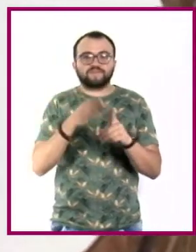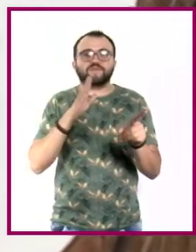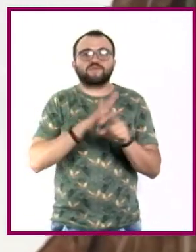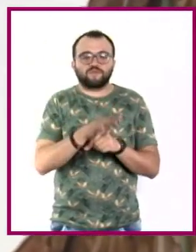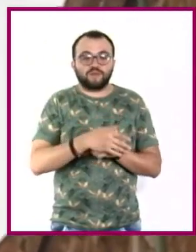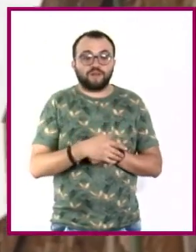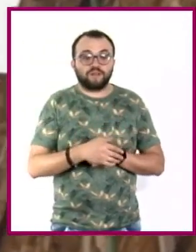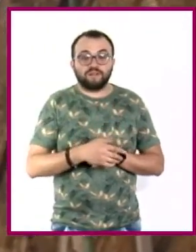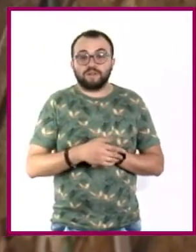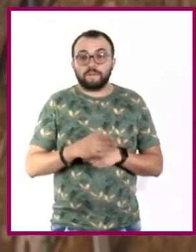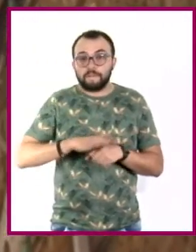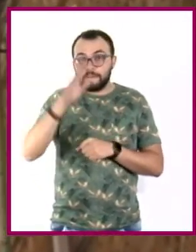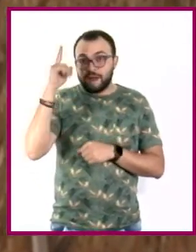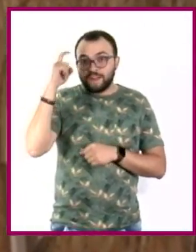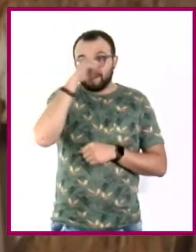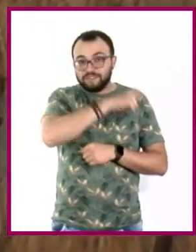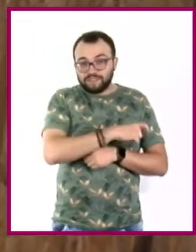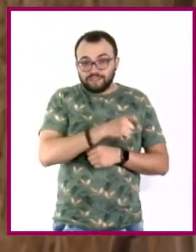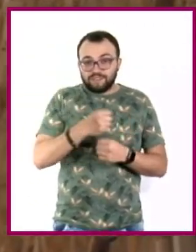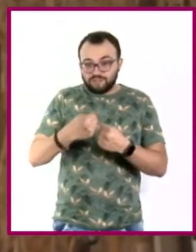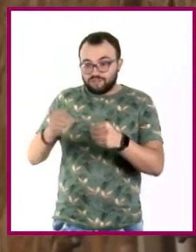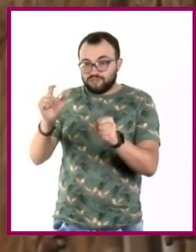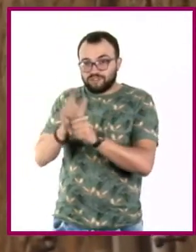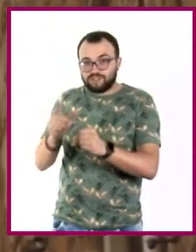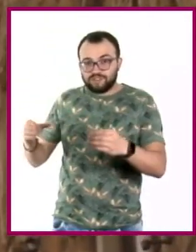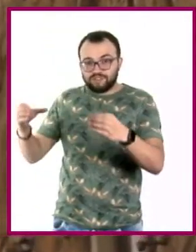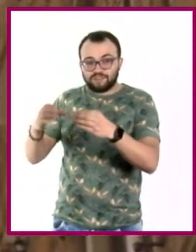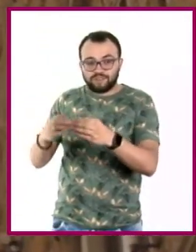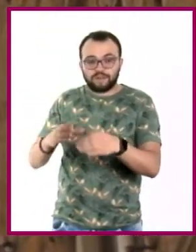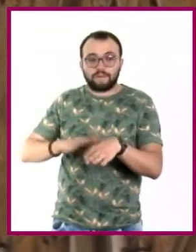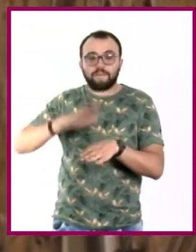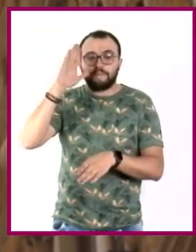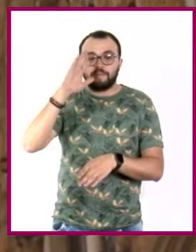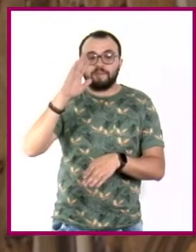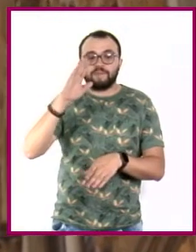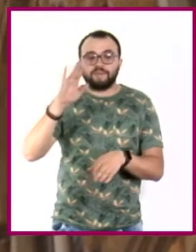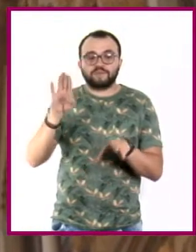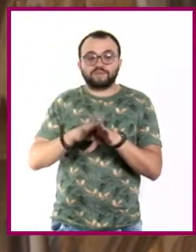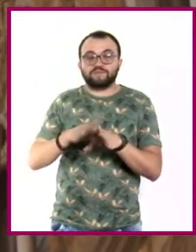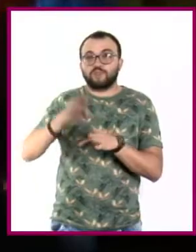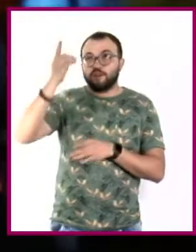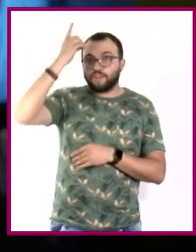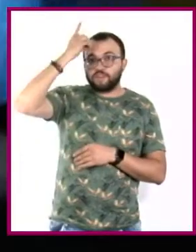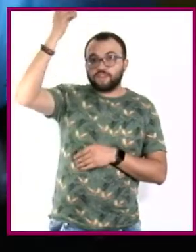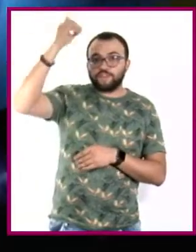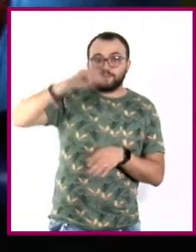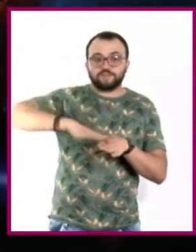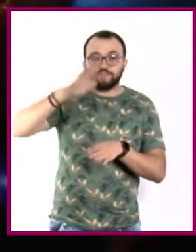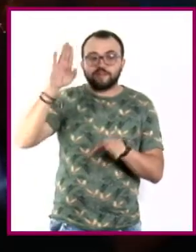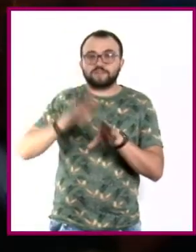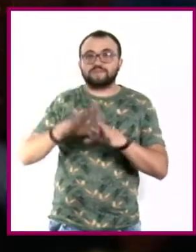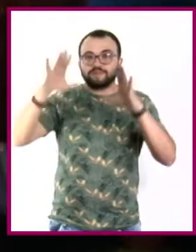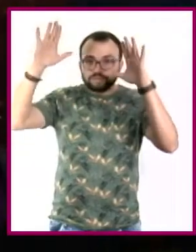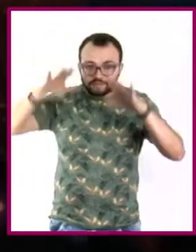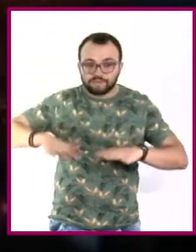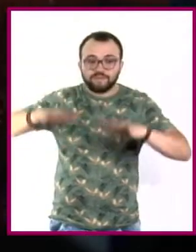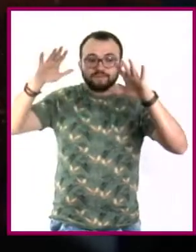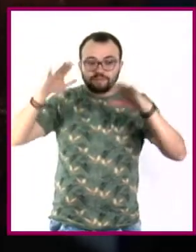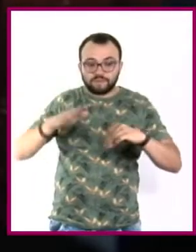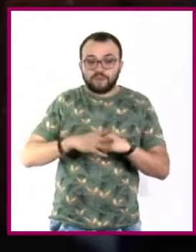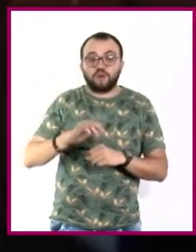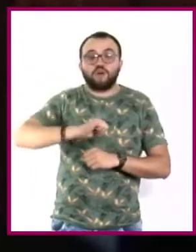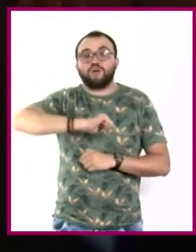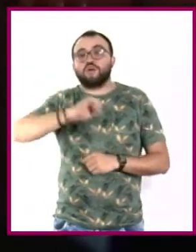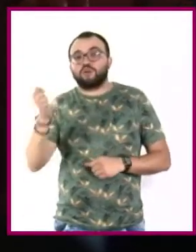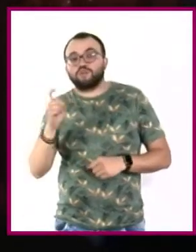mientras más complejas eran las sociedades, más moralizantes se vuelven sus dioses. Por otro lado, las sociedades complejas son